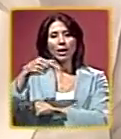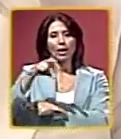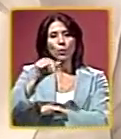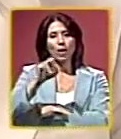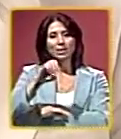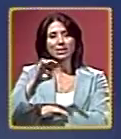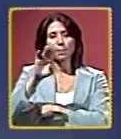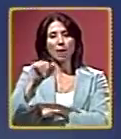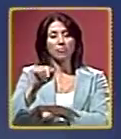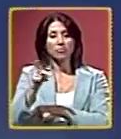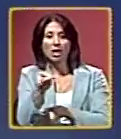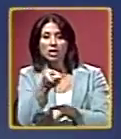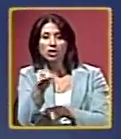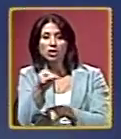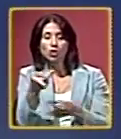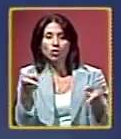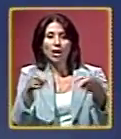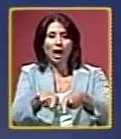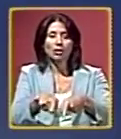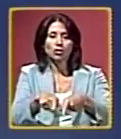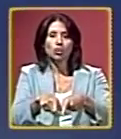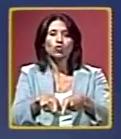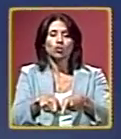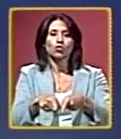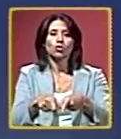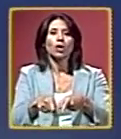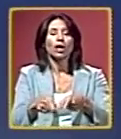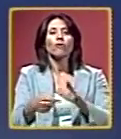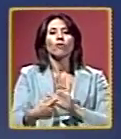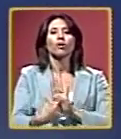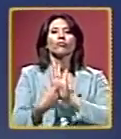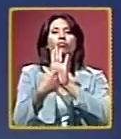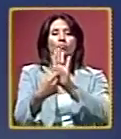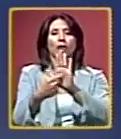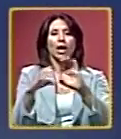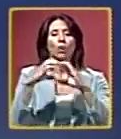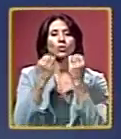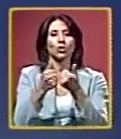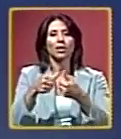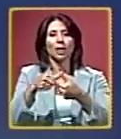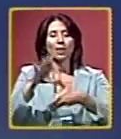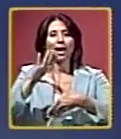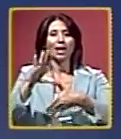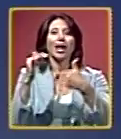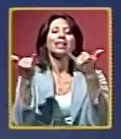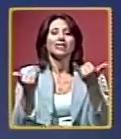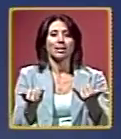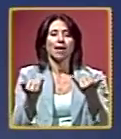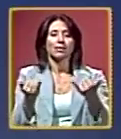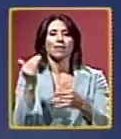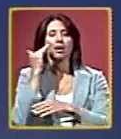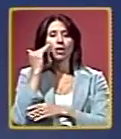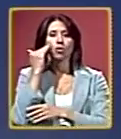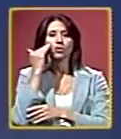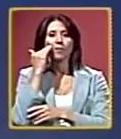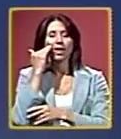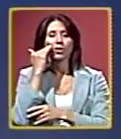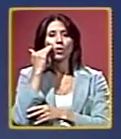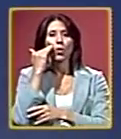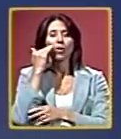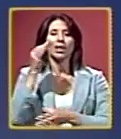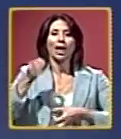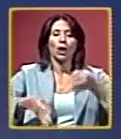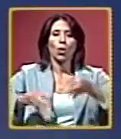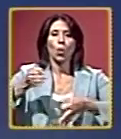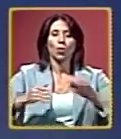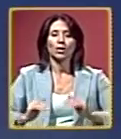entonces estos casos estaban, cuando fueron puestos en conocimiento de la Comisión Interamericana, ya estaban en conocimiento de la Corte